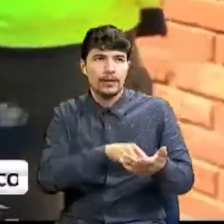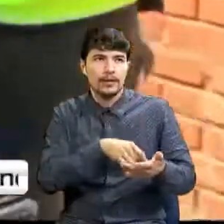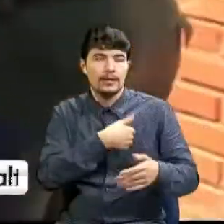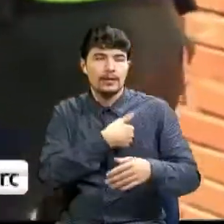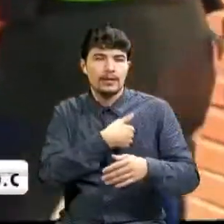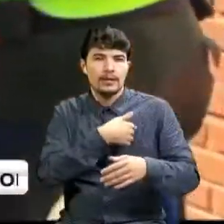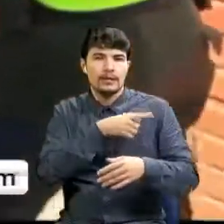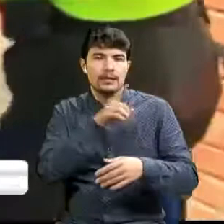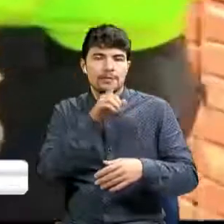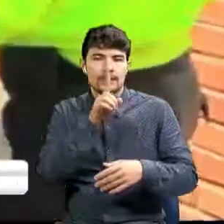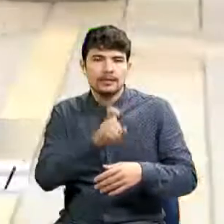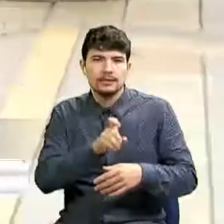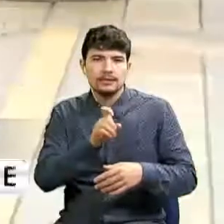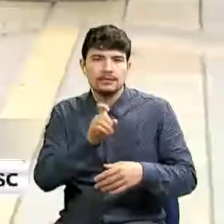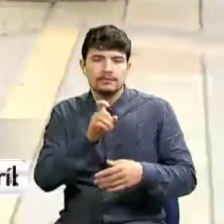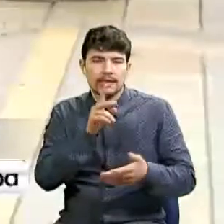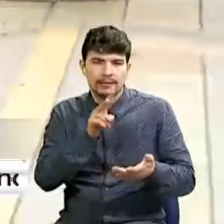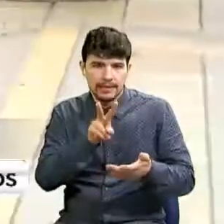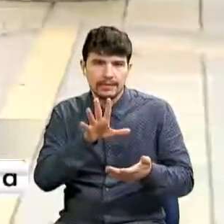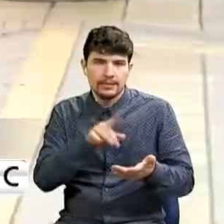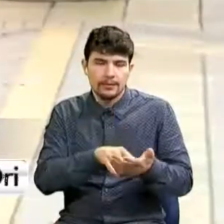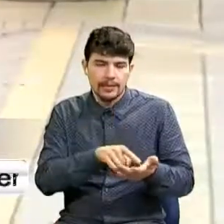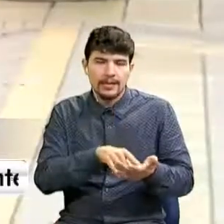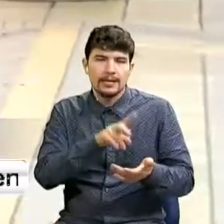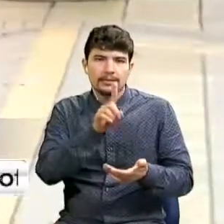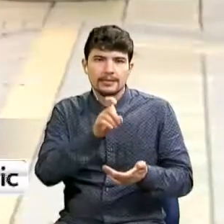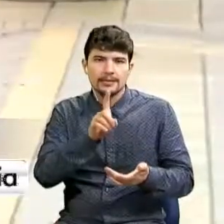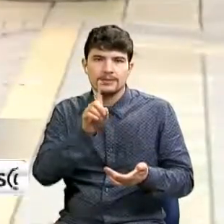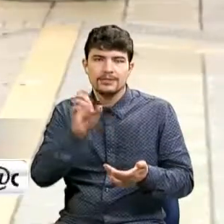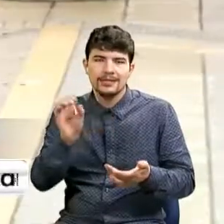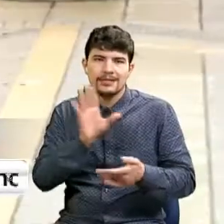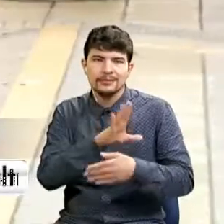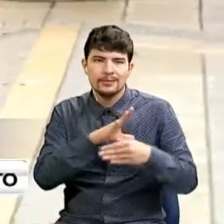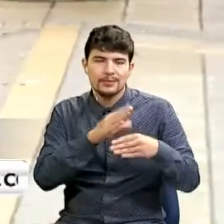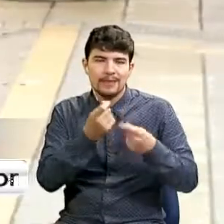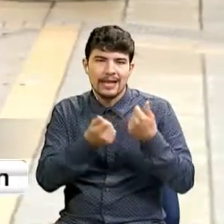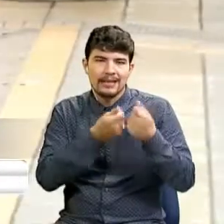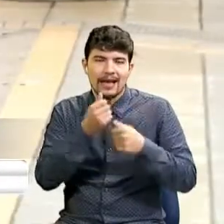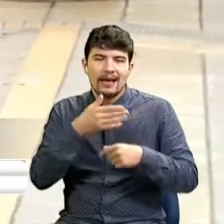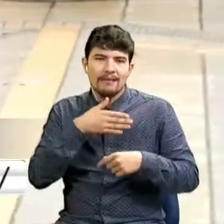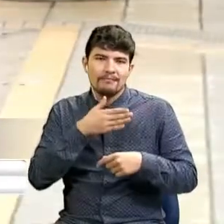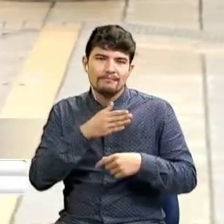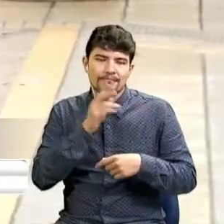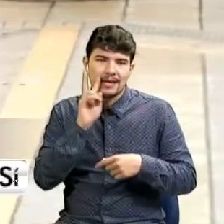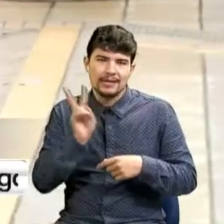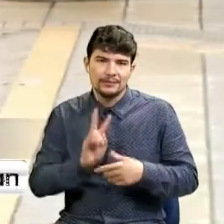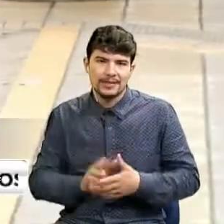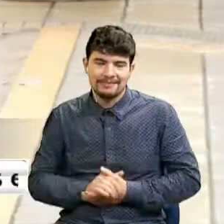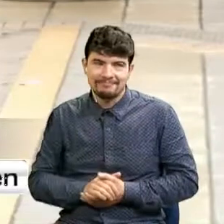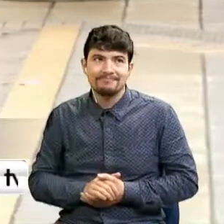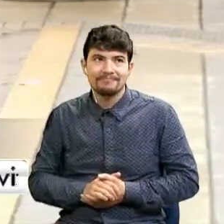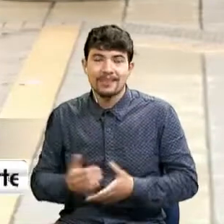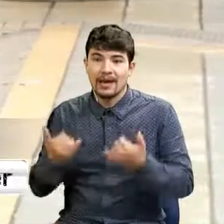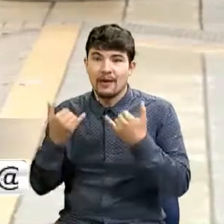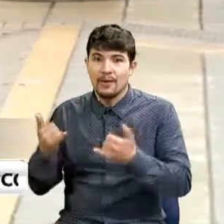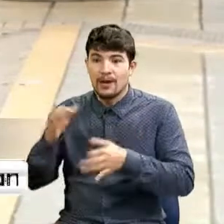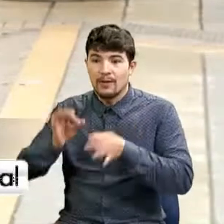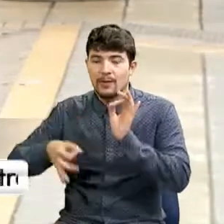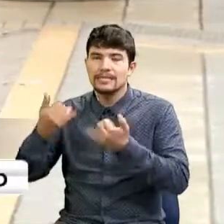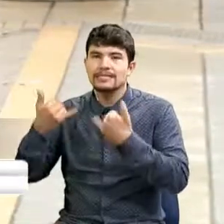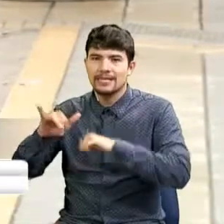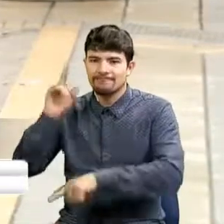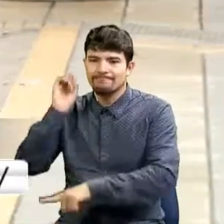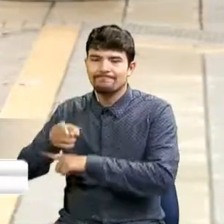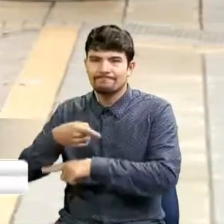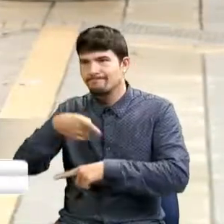25.660 bolívares. Un juez de control de garantías ya tomó cartas en el asunto y decidió imputarles